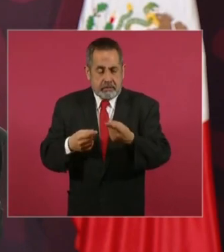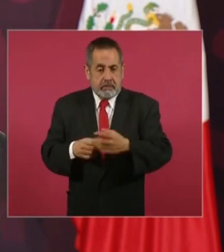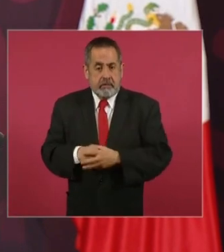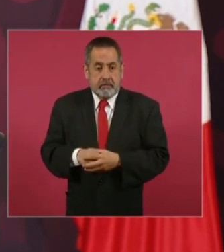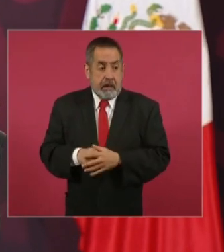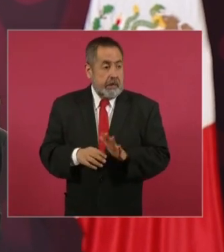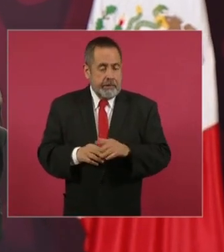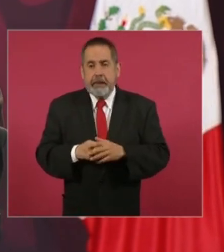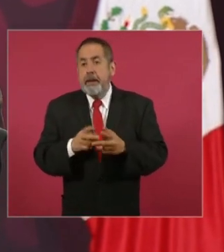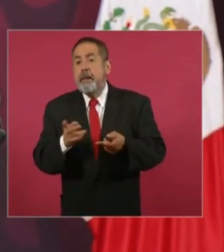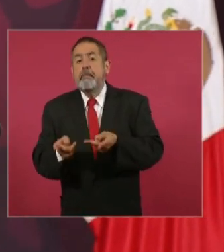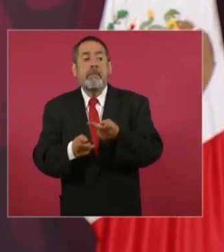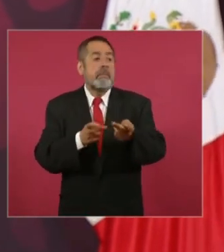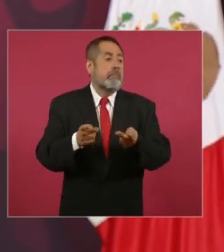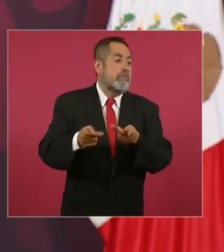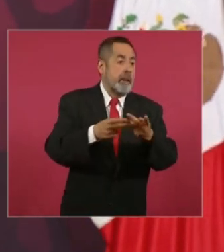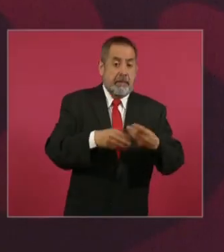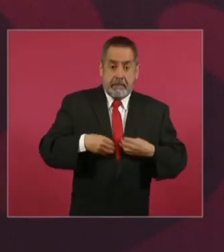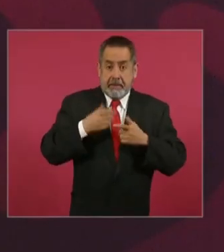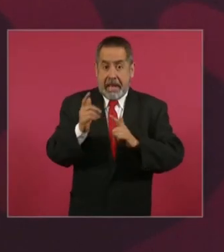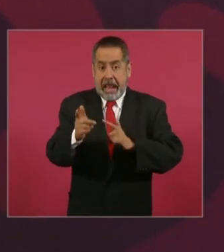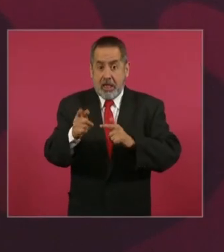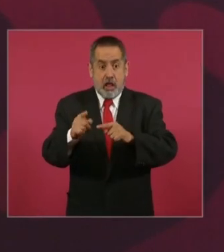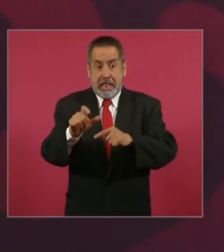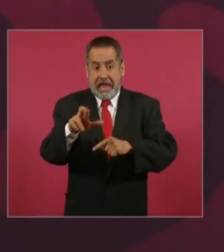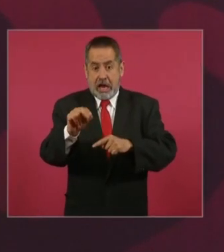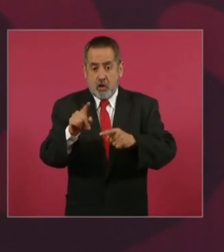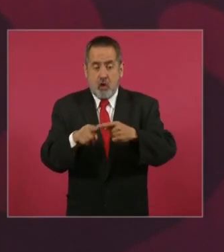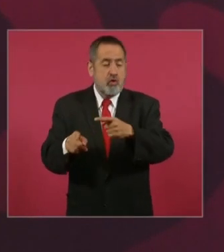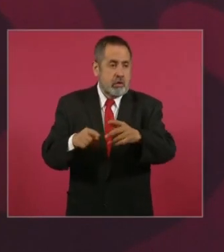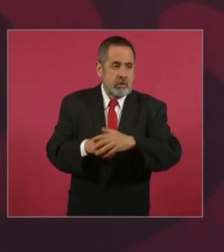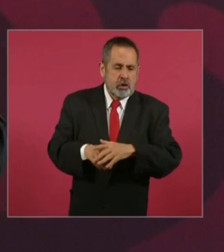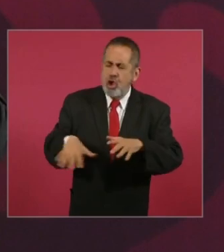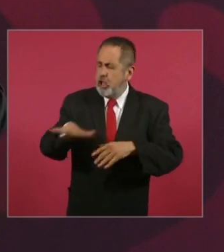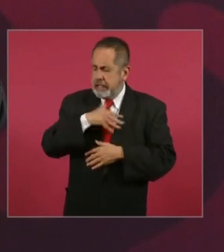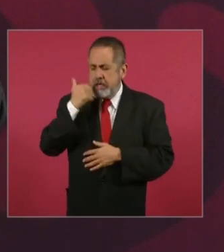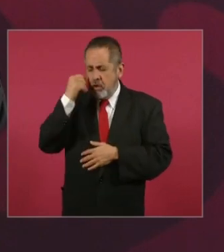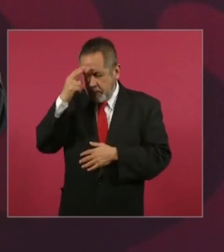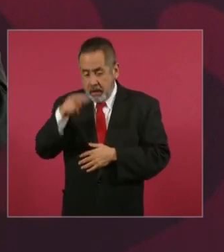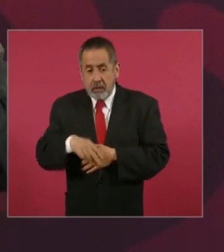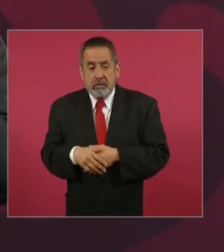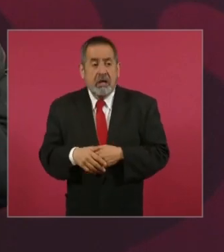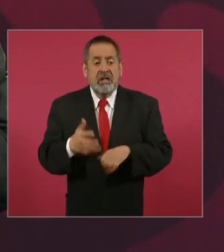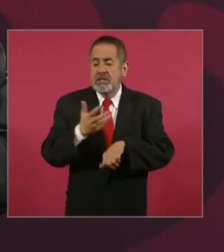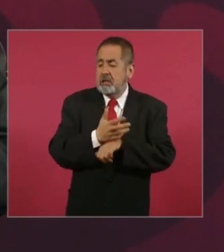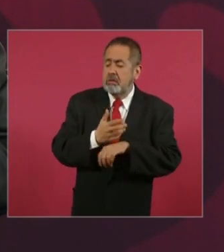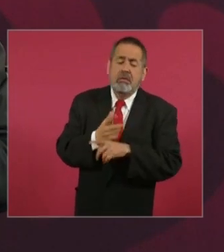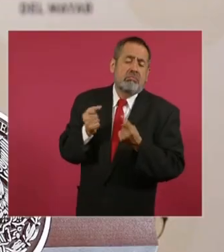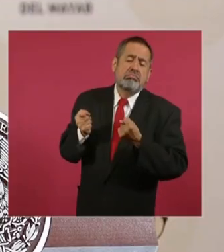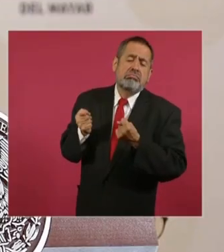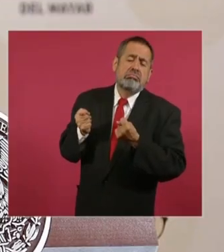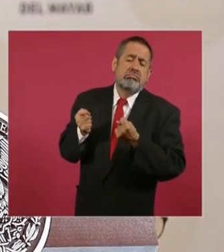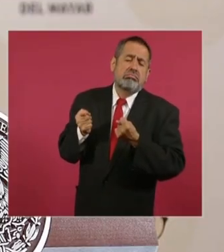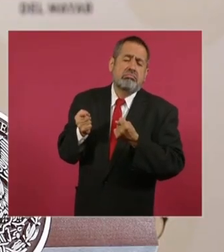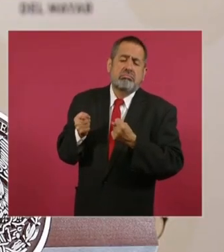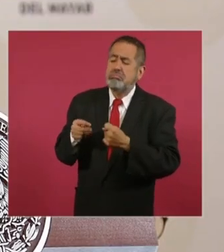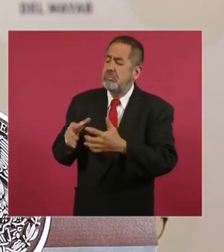hacen la consulta y el gobierno de Estados Unidos no respeta, porque ya estaba